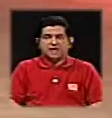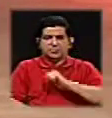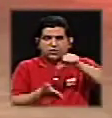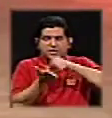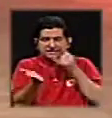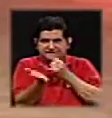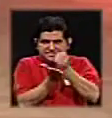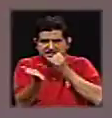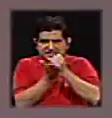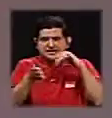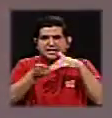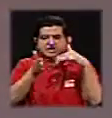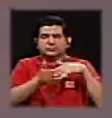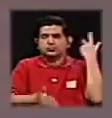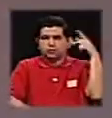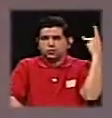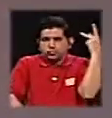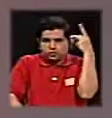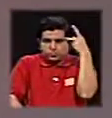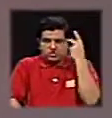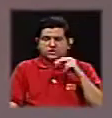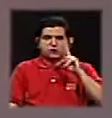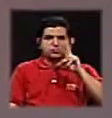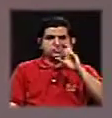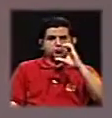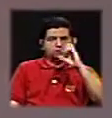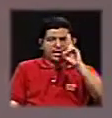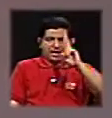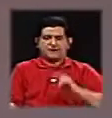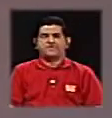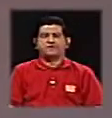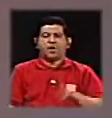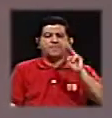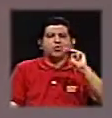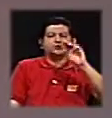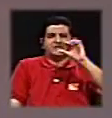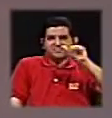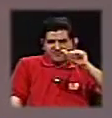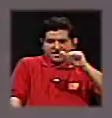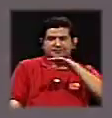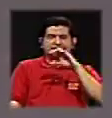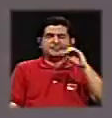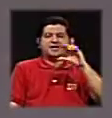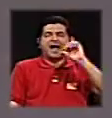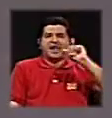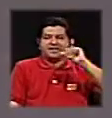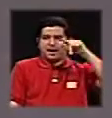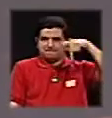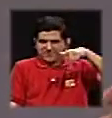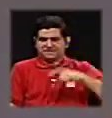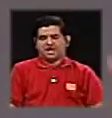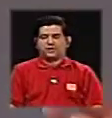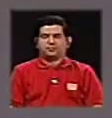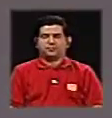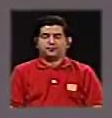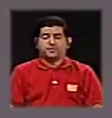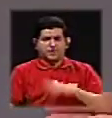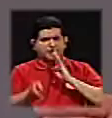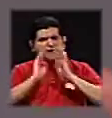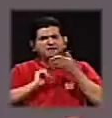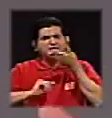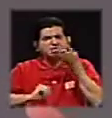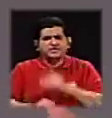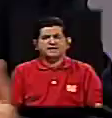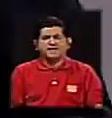Centro de Investigaciones y Estudios Políticos de la Universidad de Costa Rica, Monserrat Alvarado y Adrián Pignataro. Y estamos conversando acerca